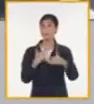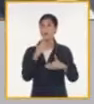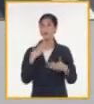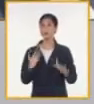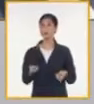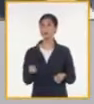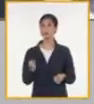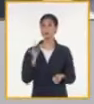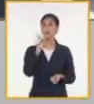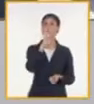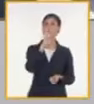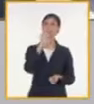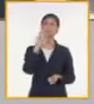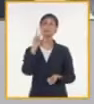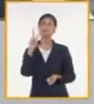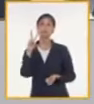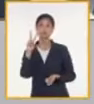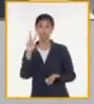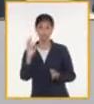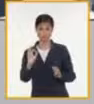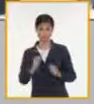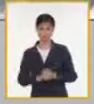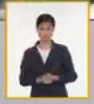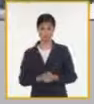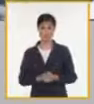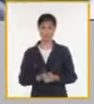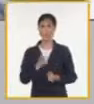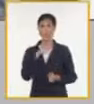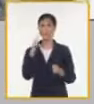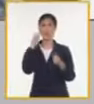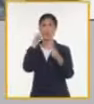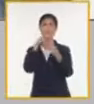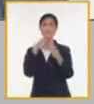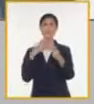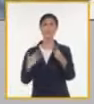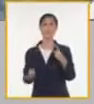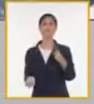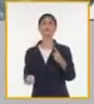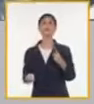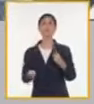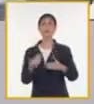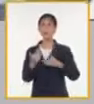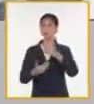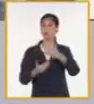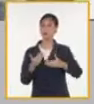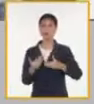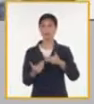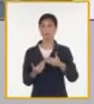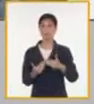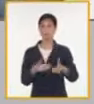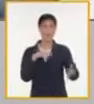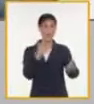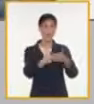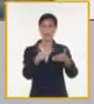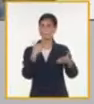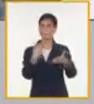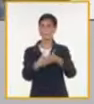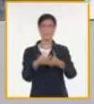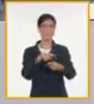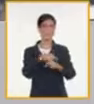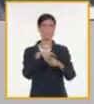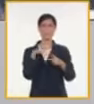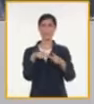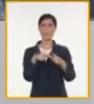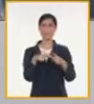Unidos contra intereses tanto público como privado estadounidense que tenían vínculos con Cuba empresas que mantenían eh